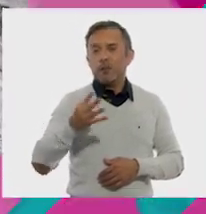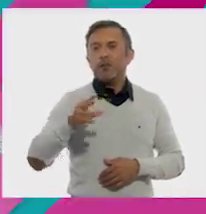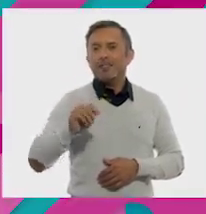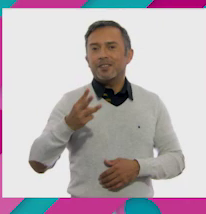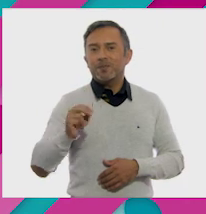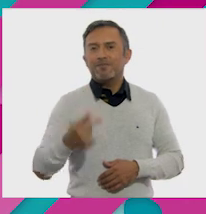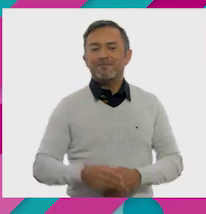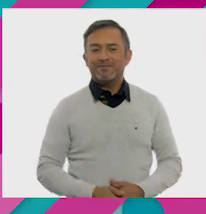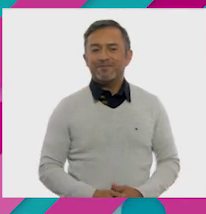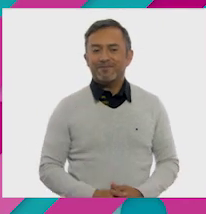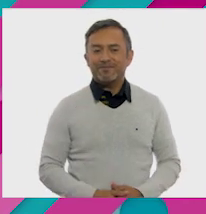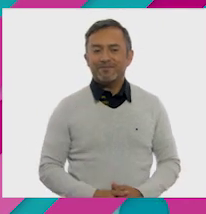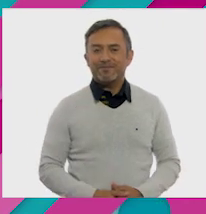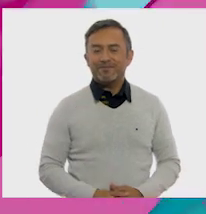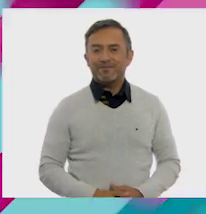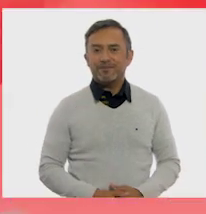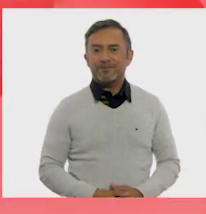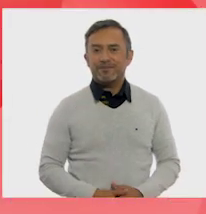83.